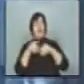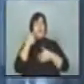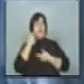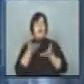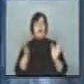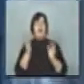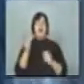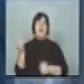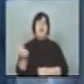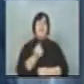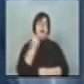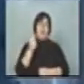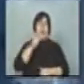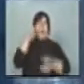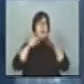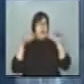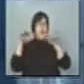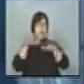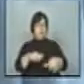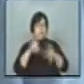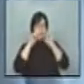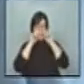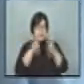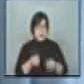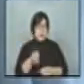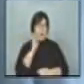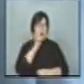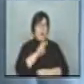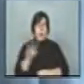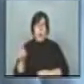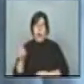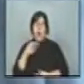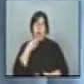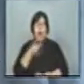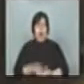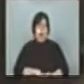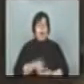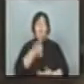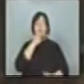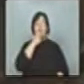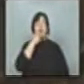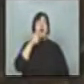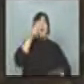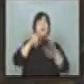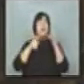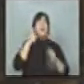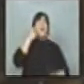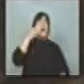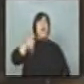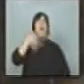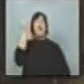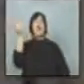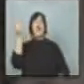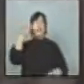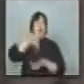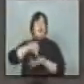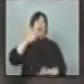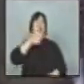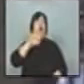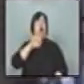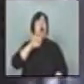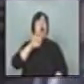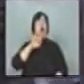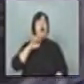así lo ven los visitantes. Muchas veces cuando viene gente de la ciudad o gente de afuera, se ven sorprendidos por este